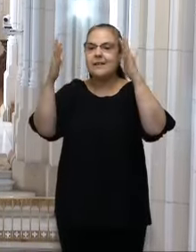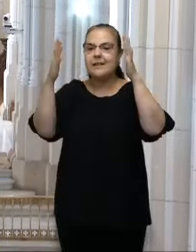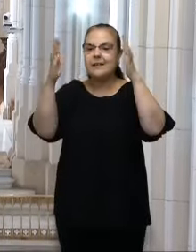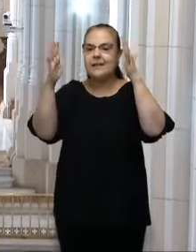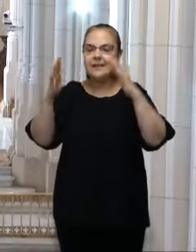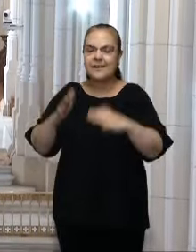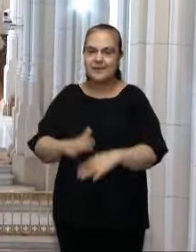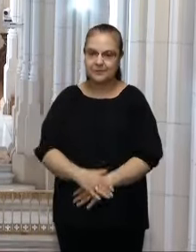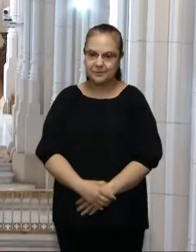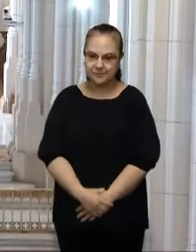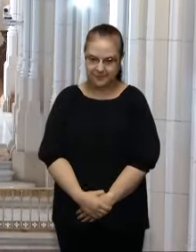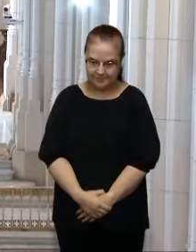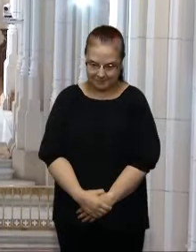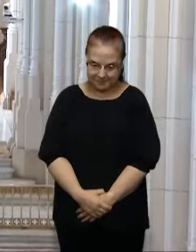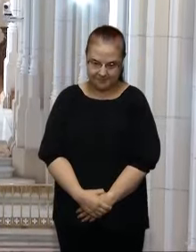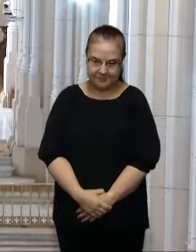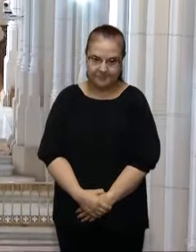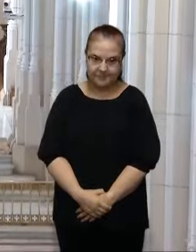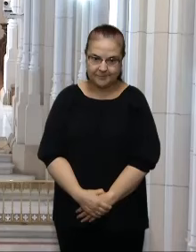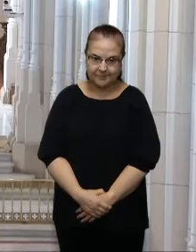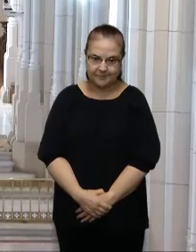aleluya.